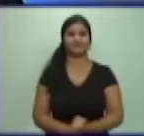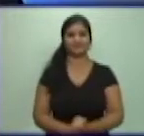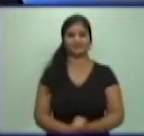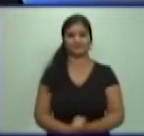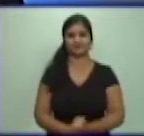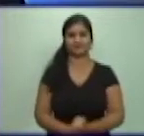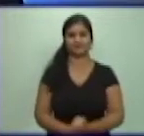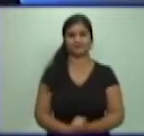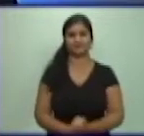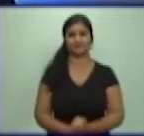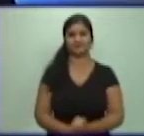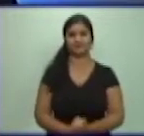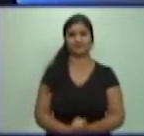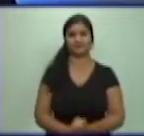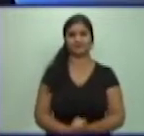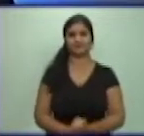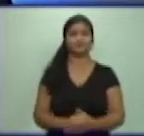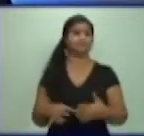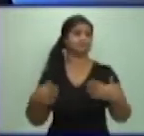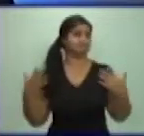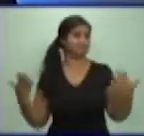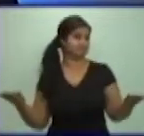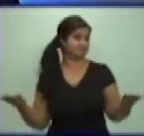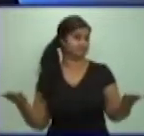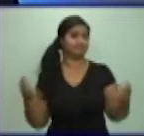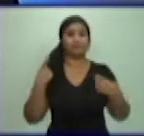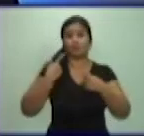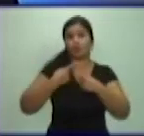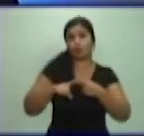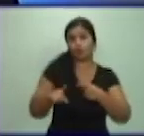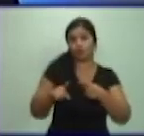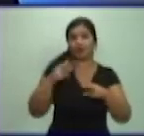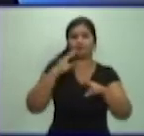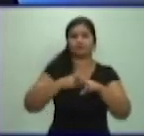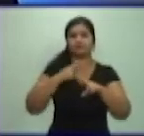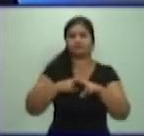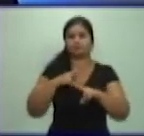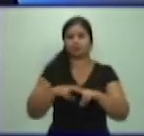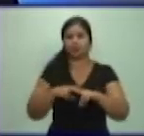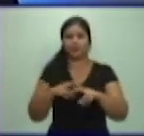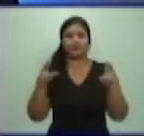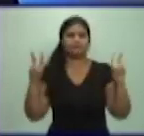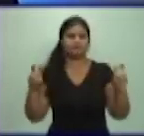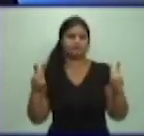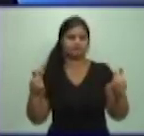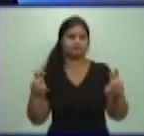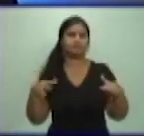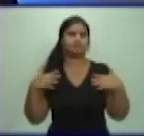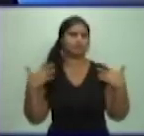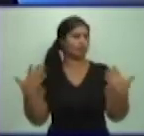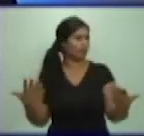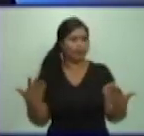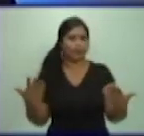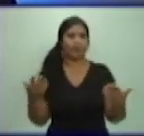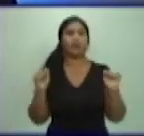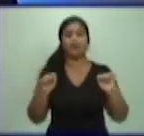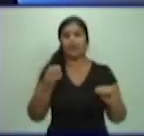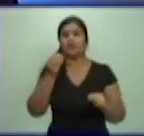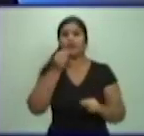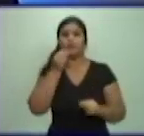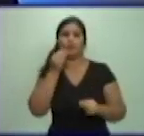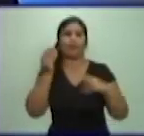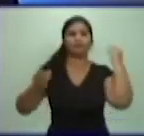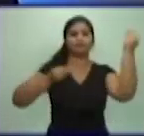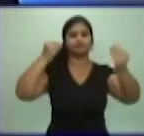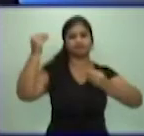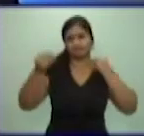Bueno, ¿qué otras obras pudieran ser también objeto de análisis en un ejercicio